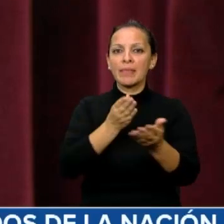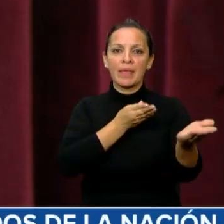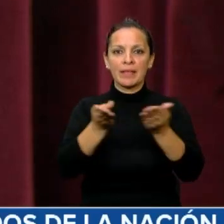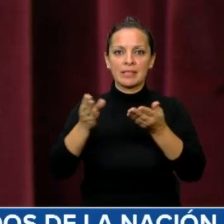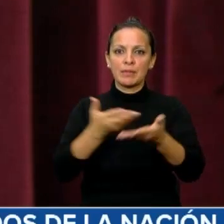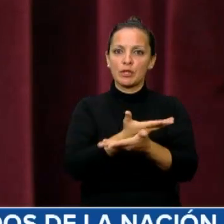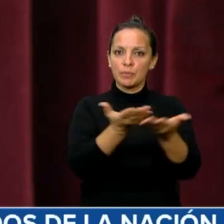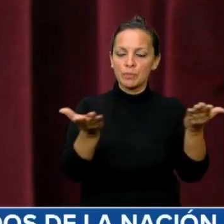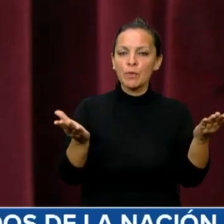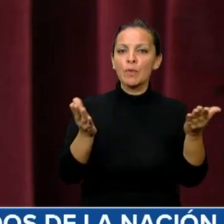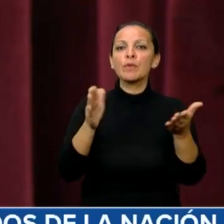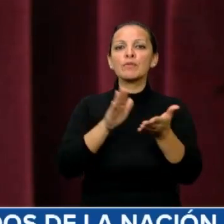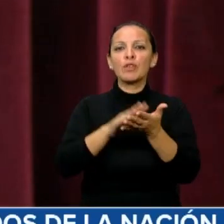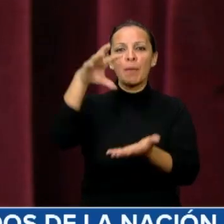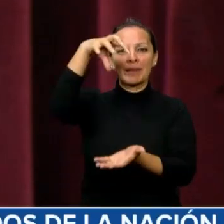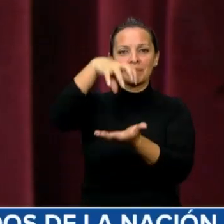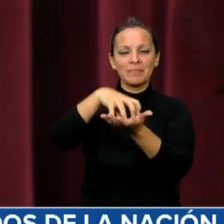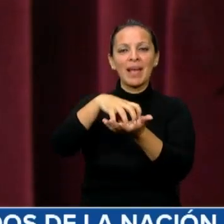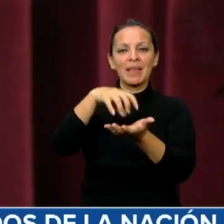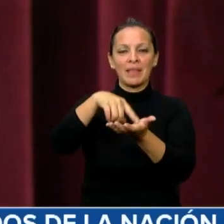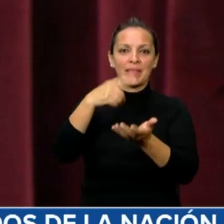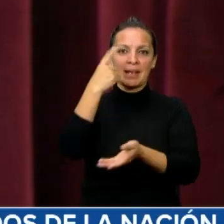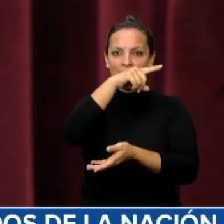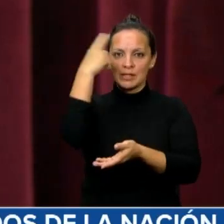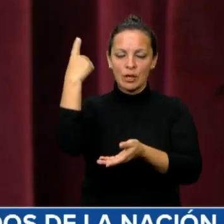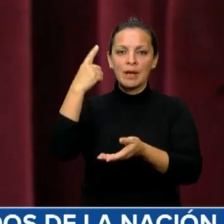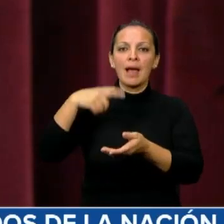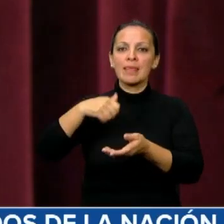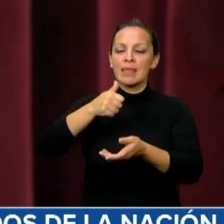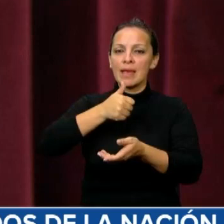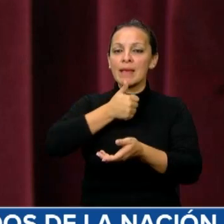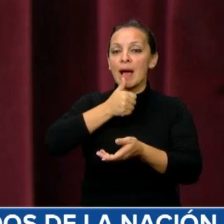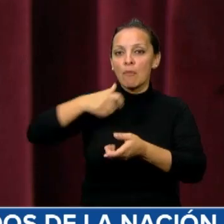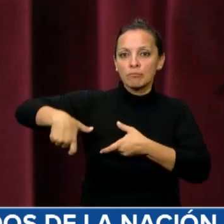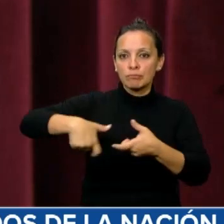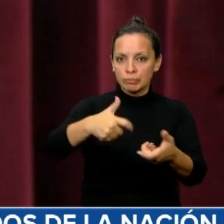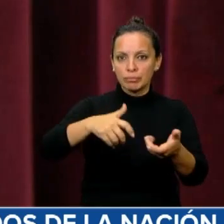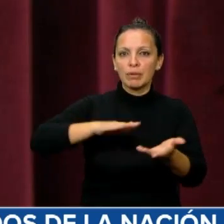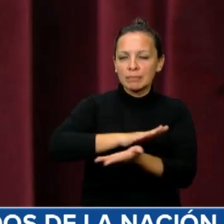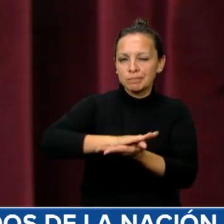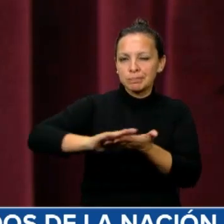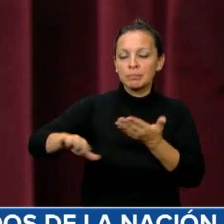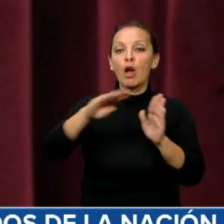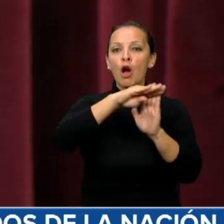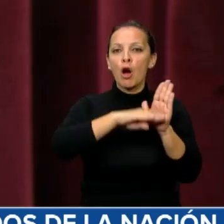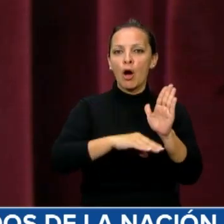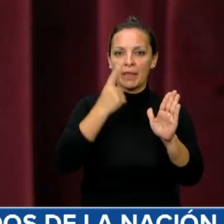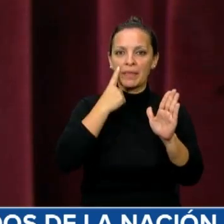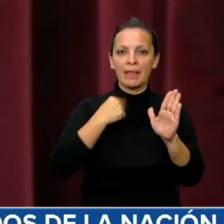públicos respecto al Ente Nacional de Obras Hídricas de Saneamiento. Orden del día número